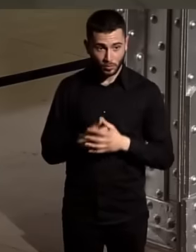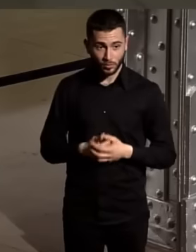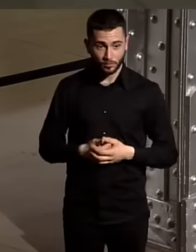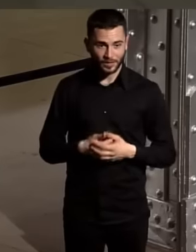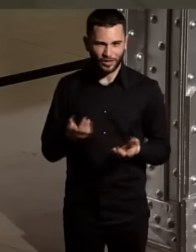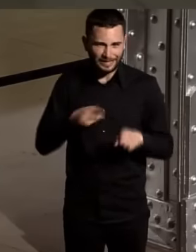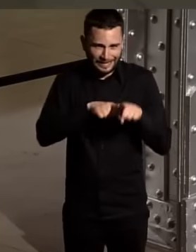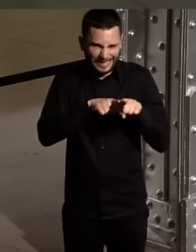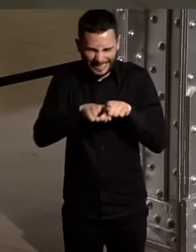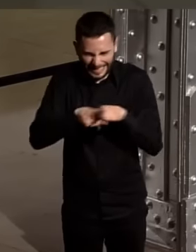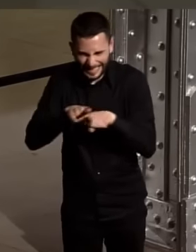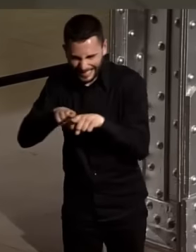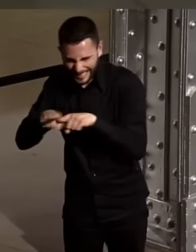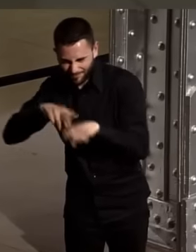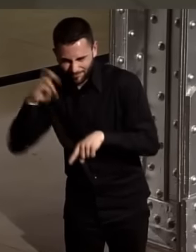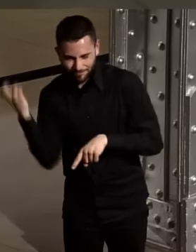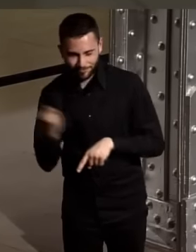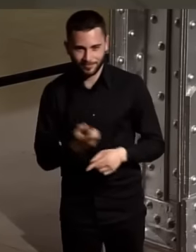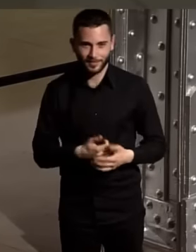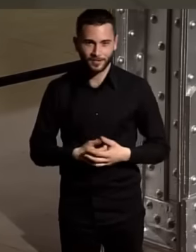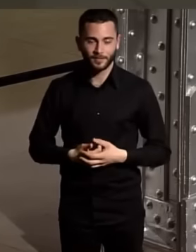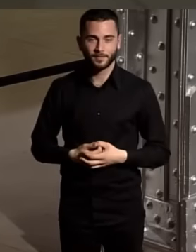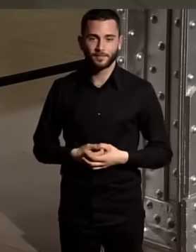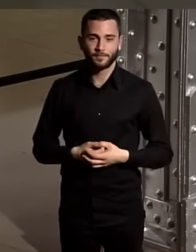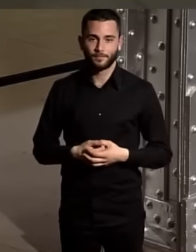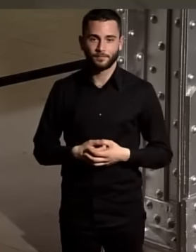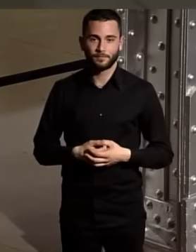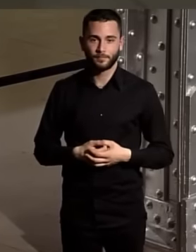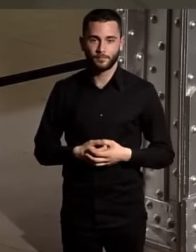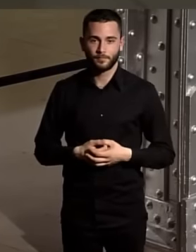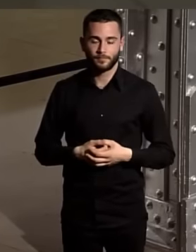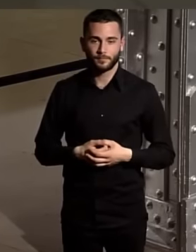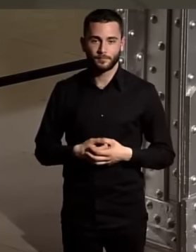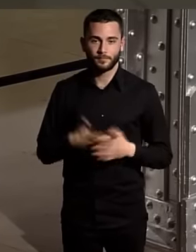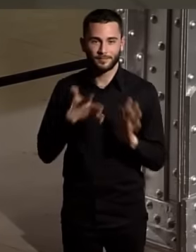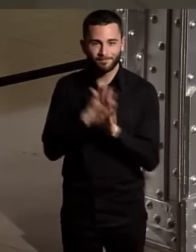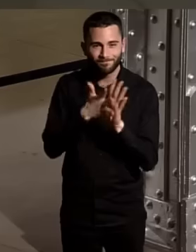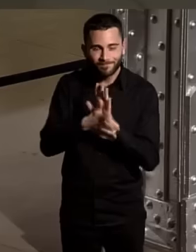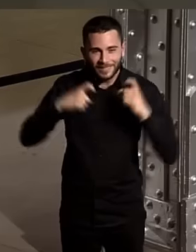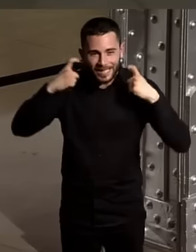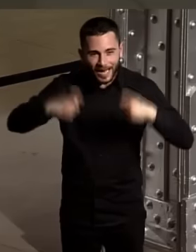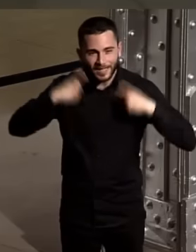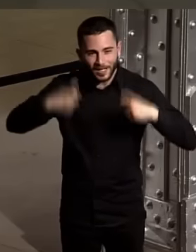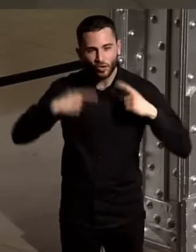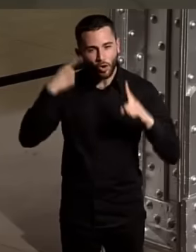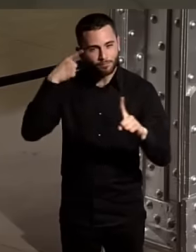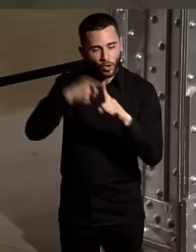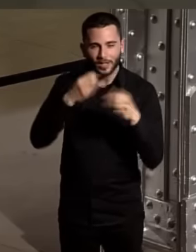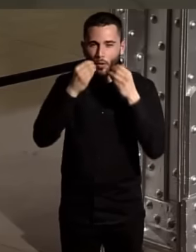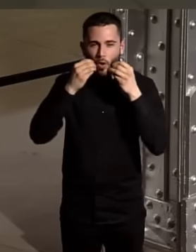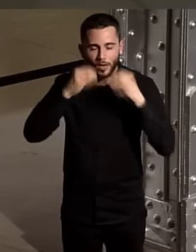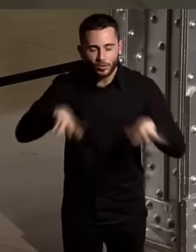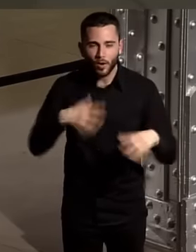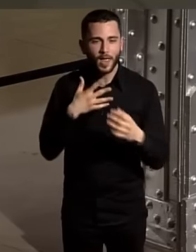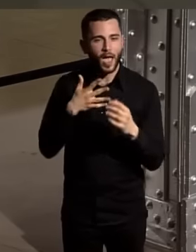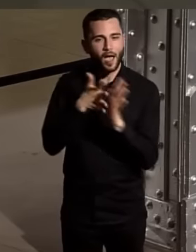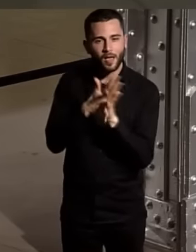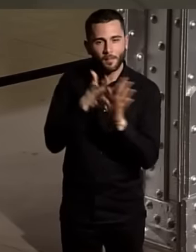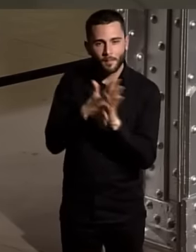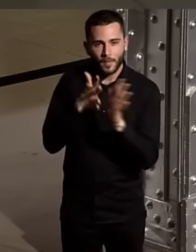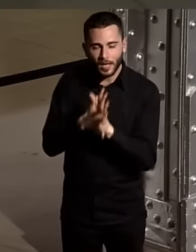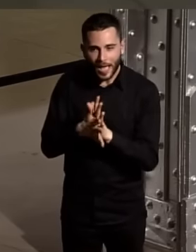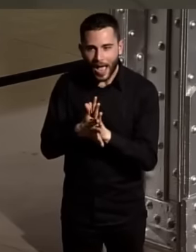críticas eh intentó explicar que su intención era contar una historia nos